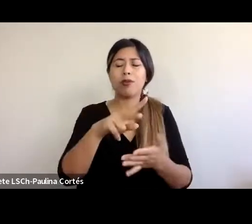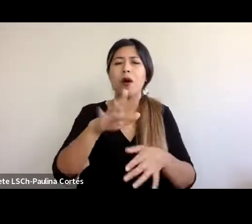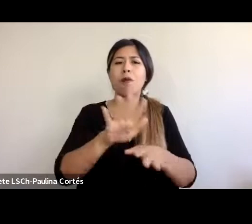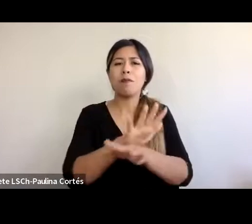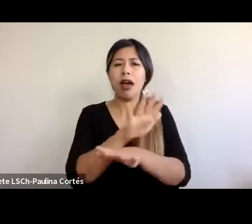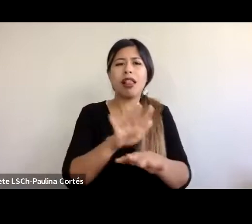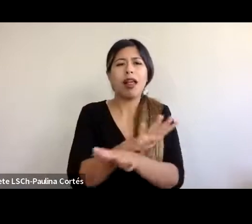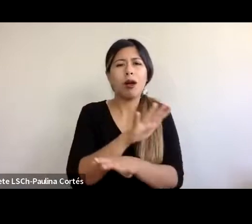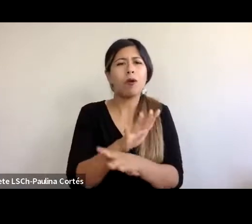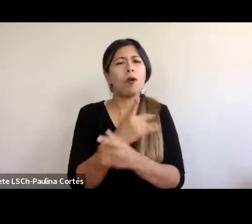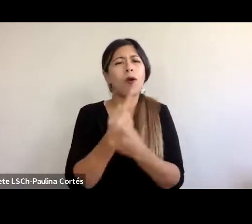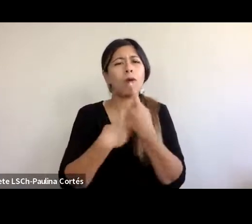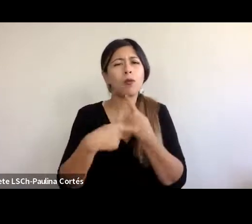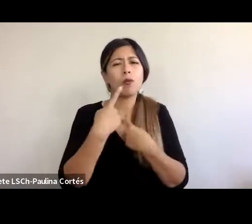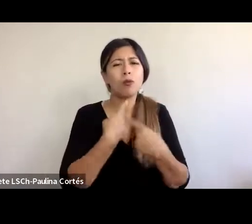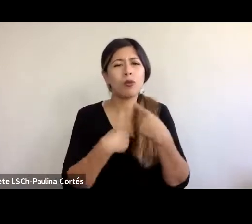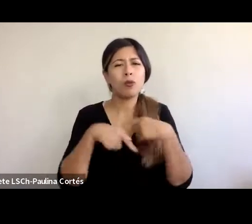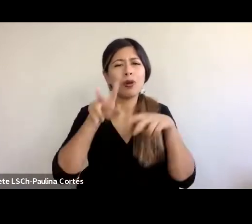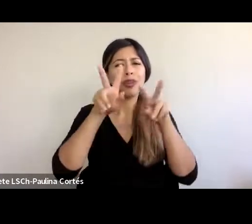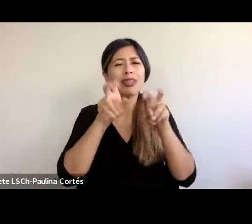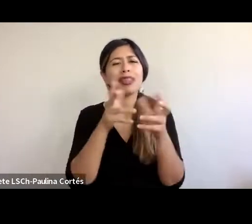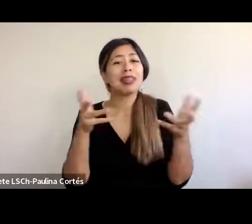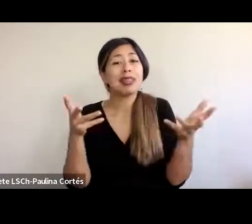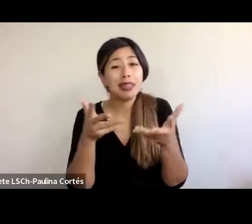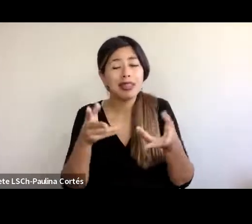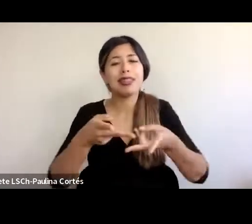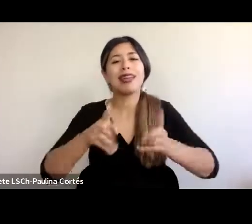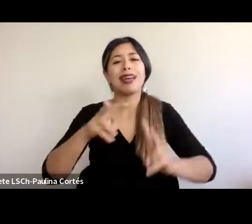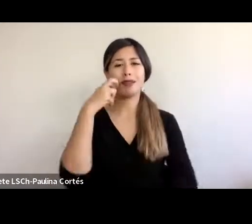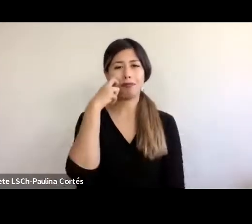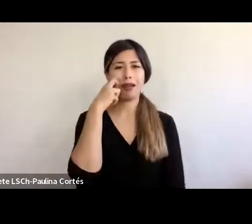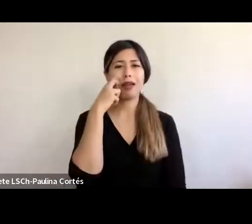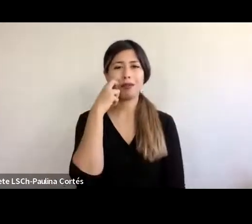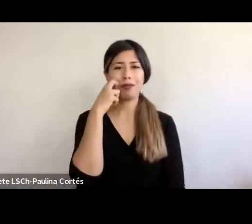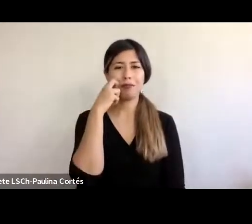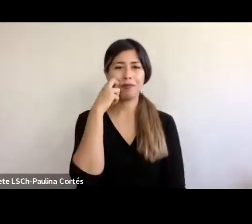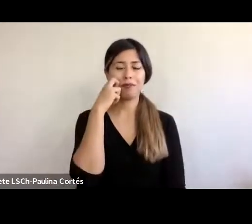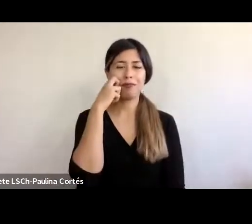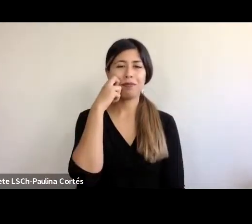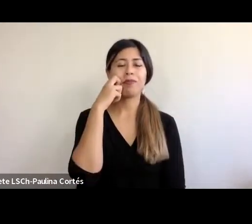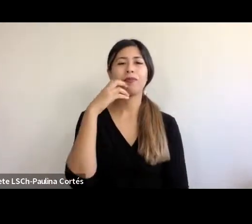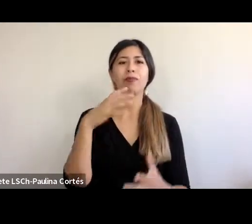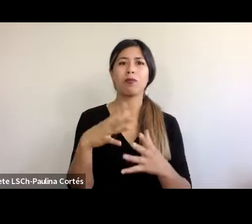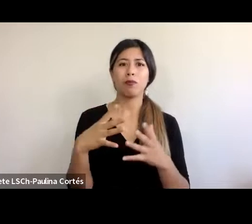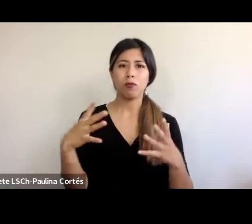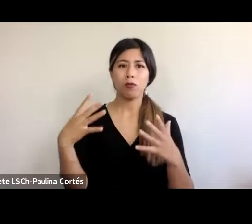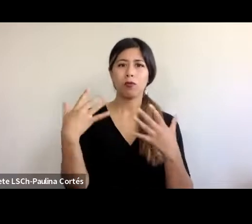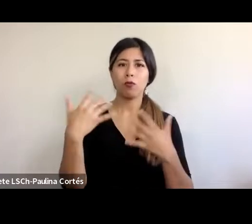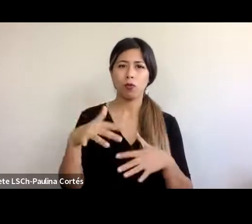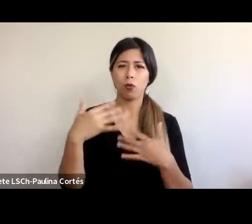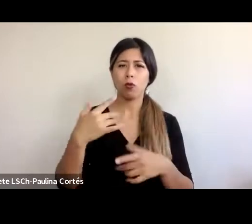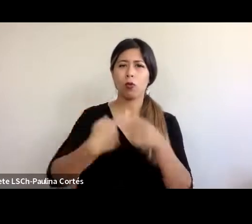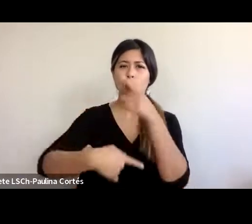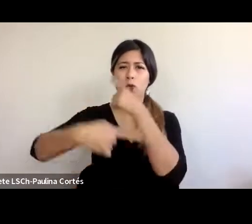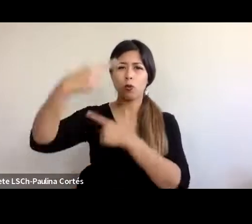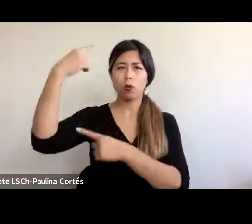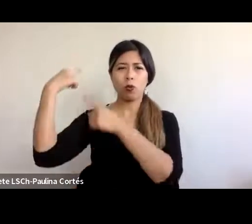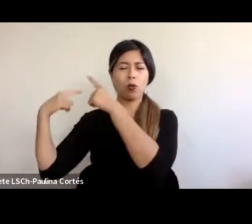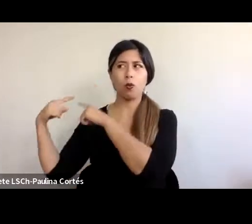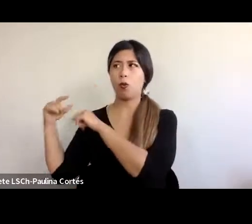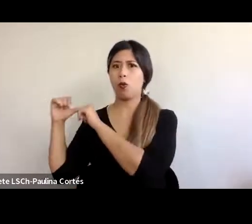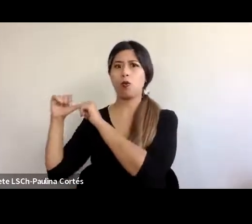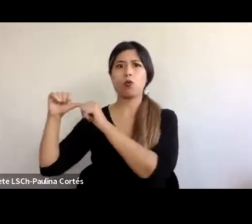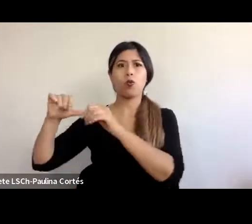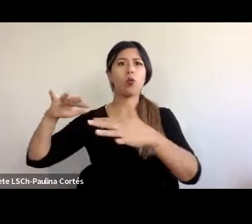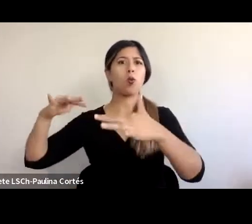interés en relación con los derechos humanos, ¿no? Con las grandes épicas que están ocurriendo, las